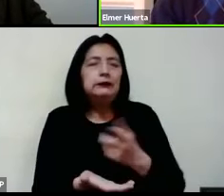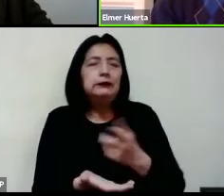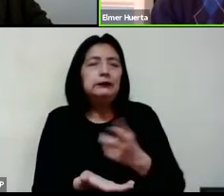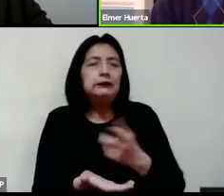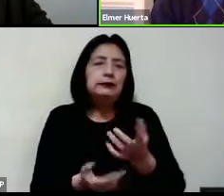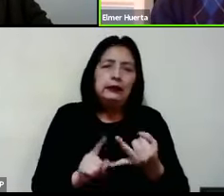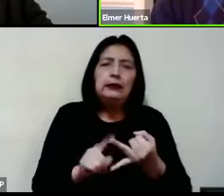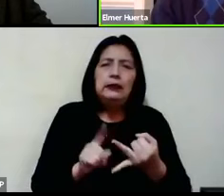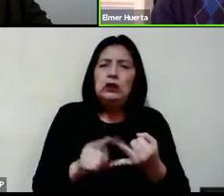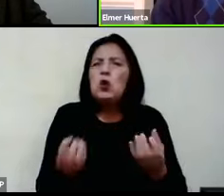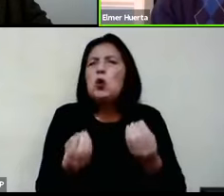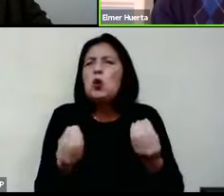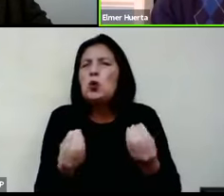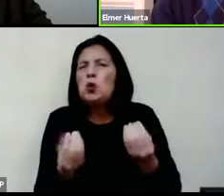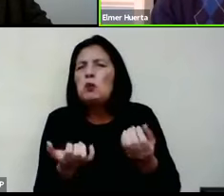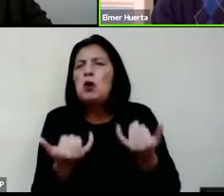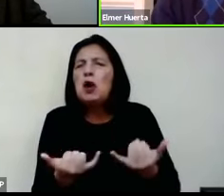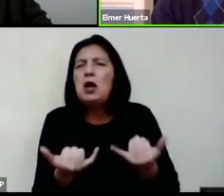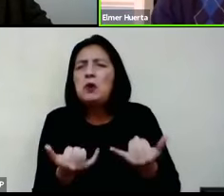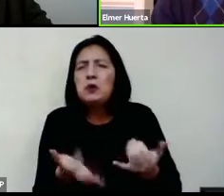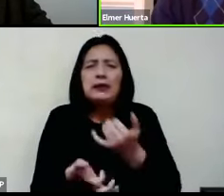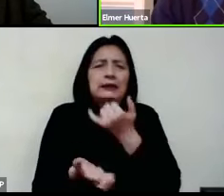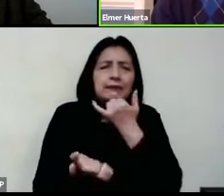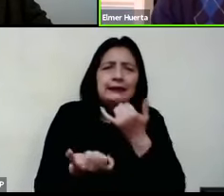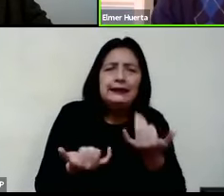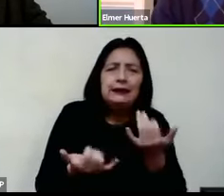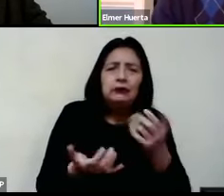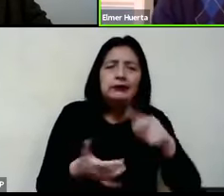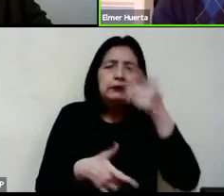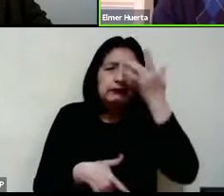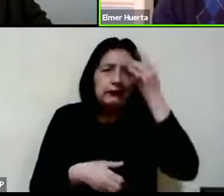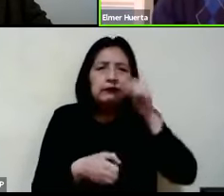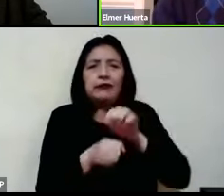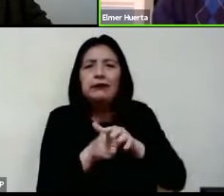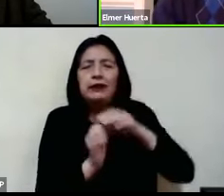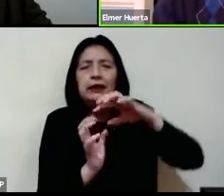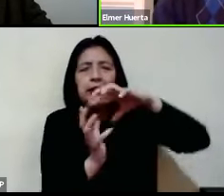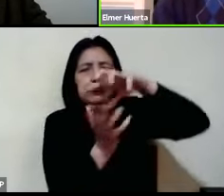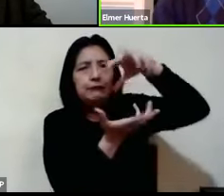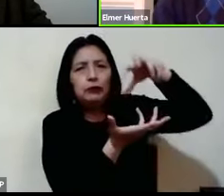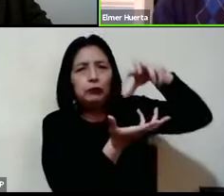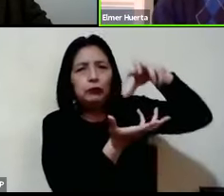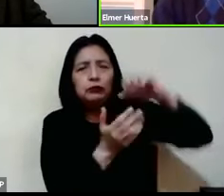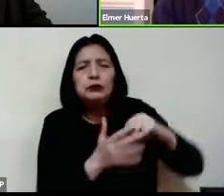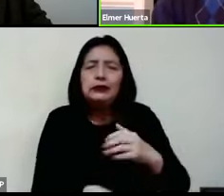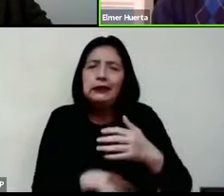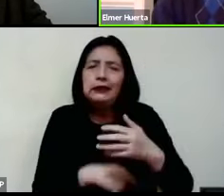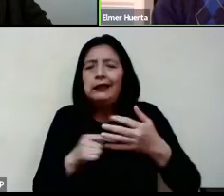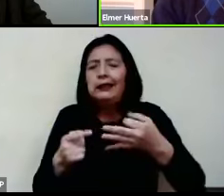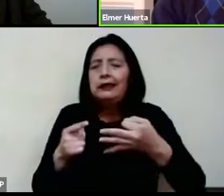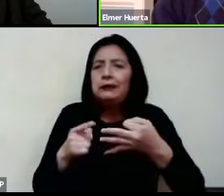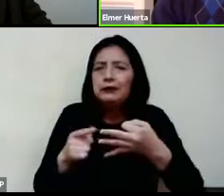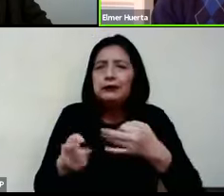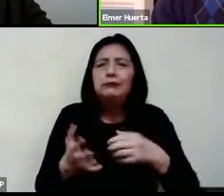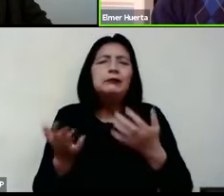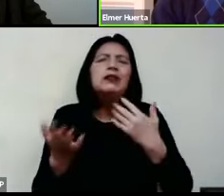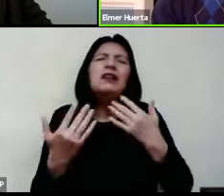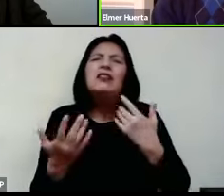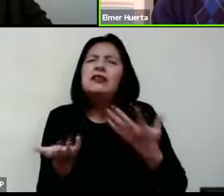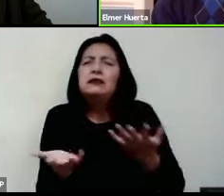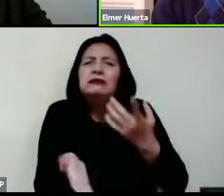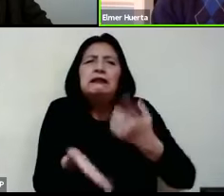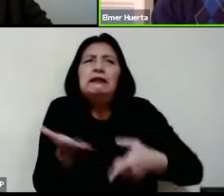del estado actual, de la situación actual de esta enfermedad en el mundo y vamos a hablar acerca de qué es lo que